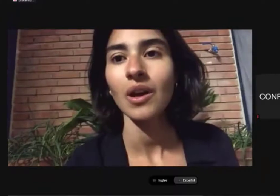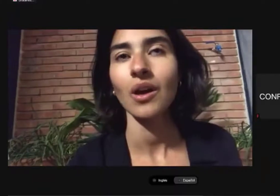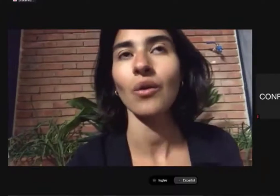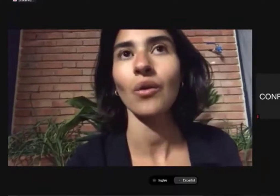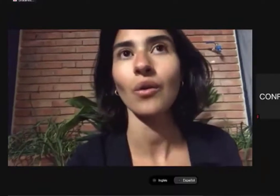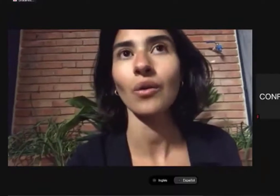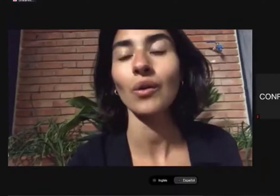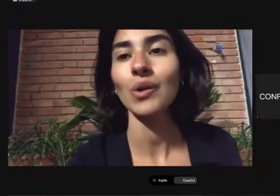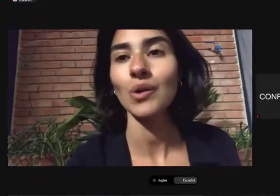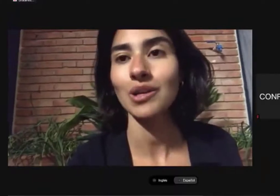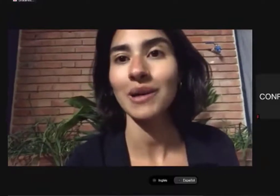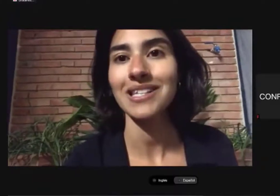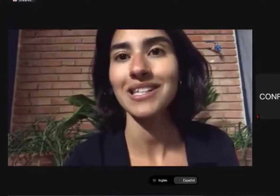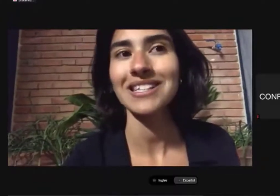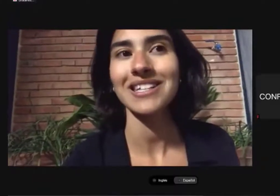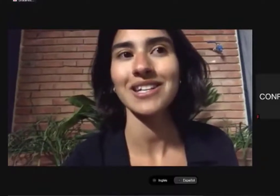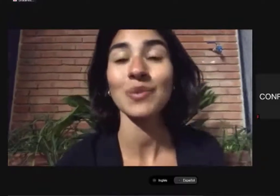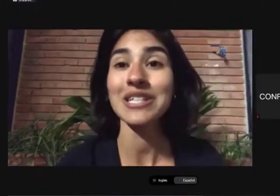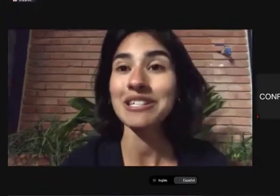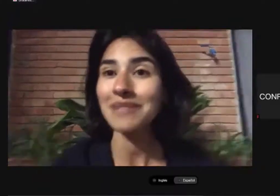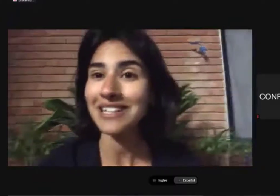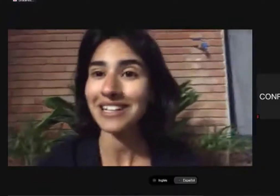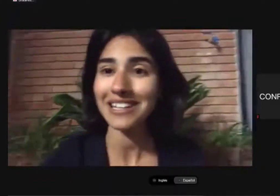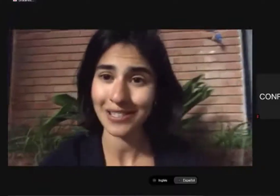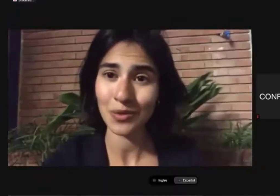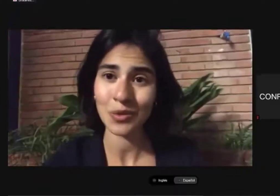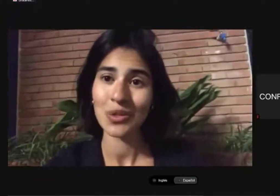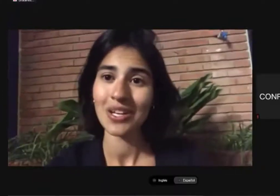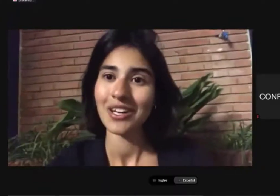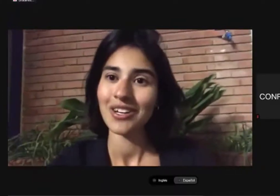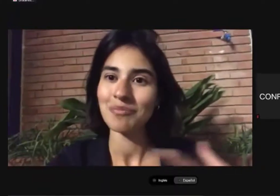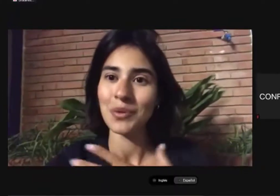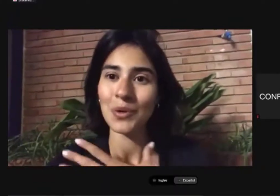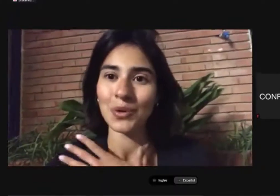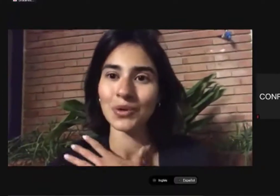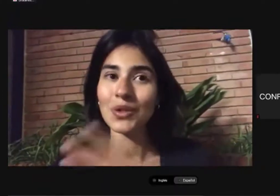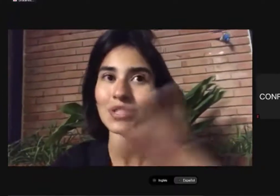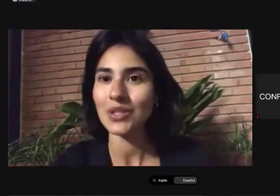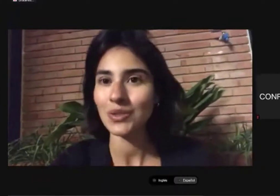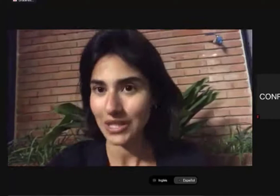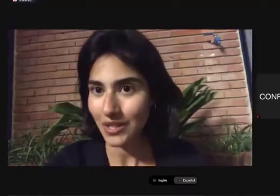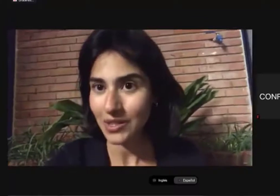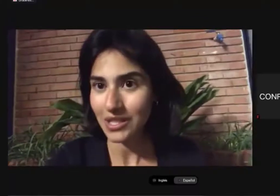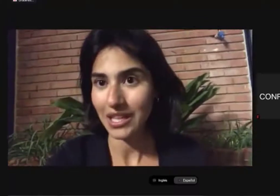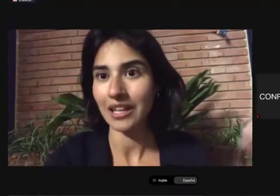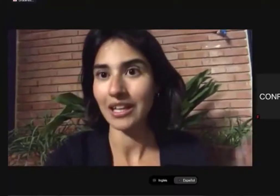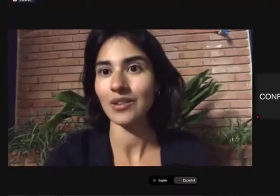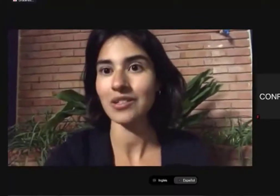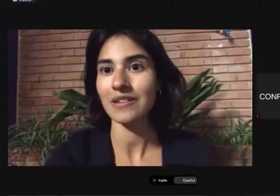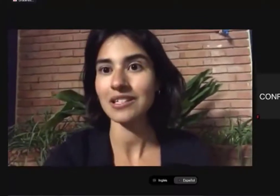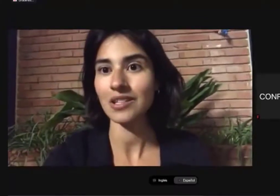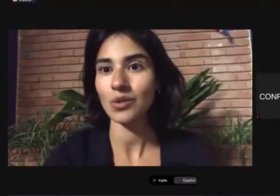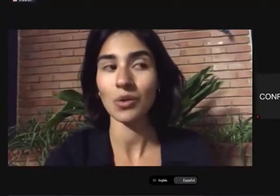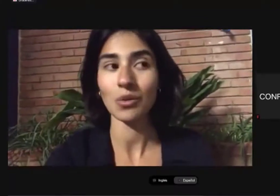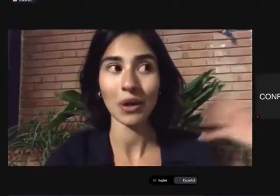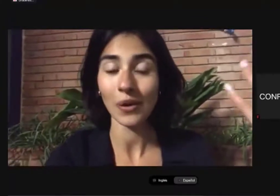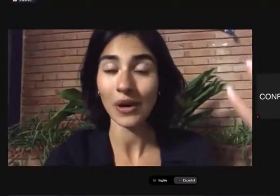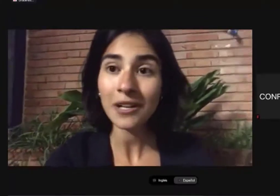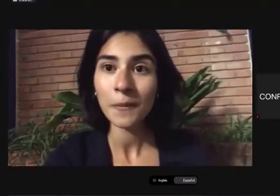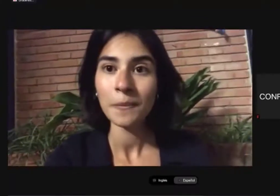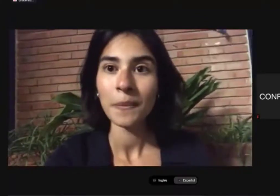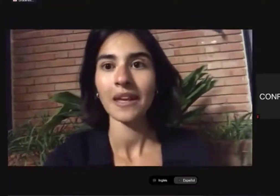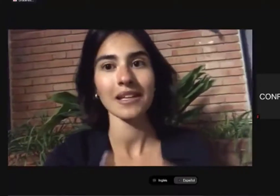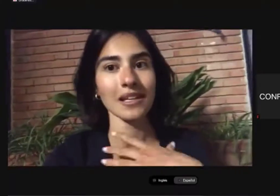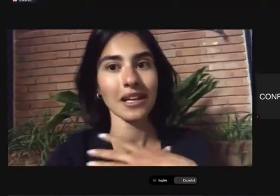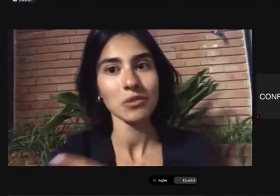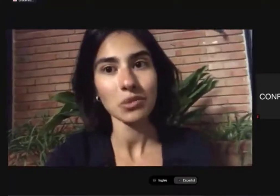conocimientos con los demás. Así que muchísimas gracias a todos por todos estos años que nos habéis hecho